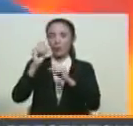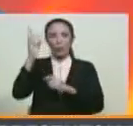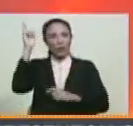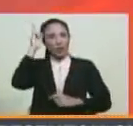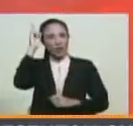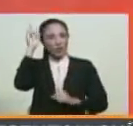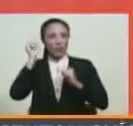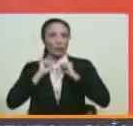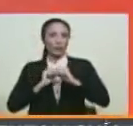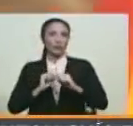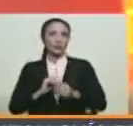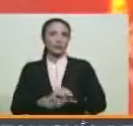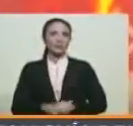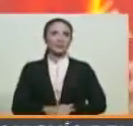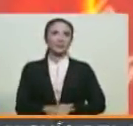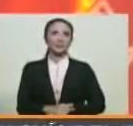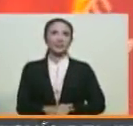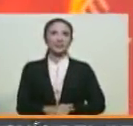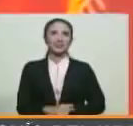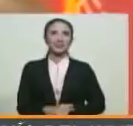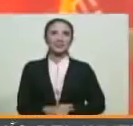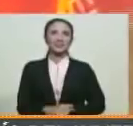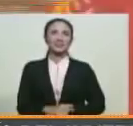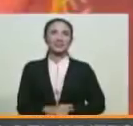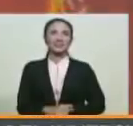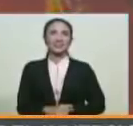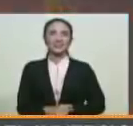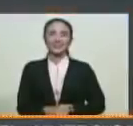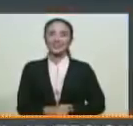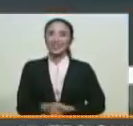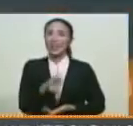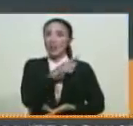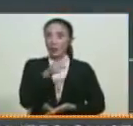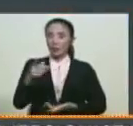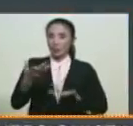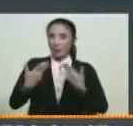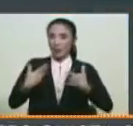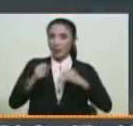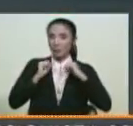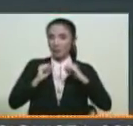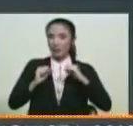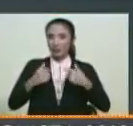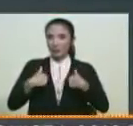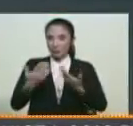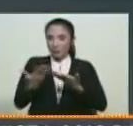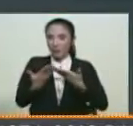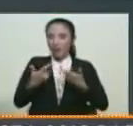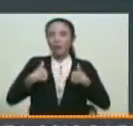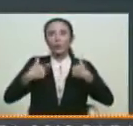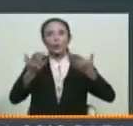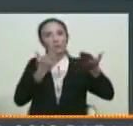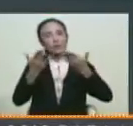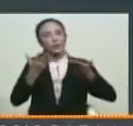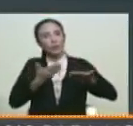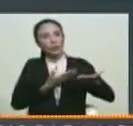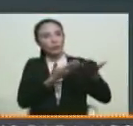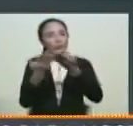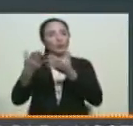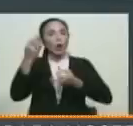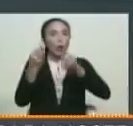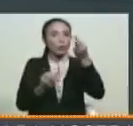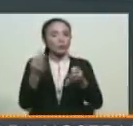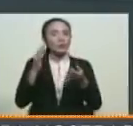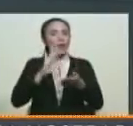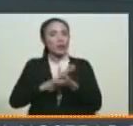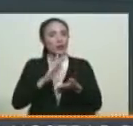con fuerza, con poder, el que ustedes me den, el que ustedes nos den, va a estar al servicio de la justicia, de la